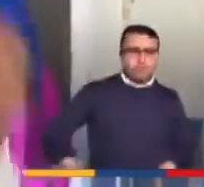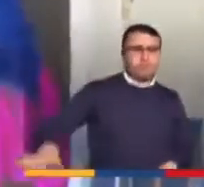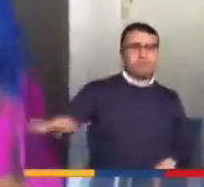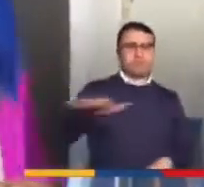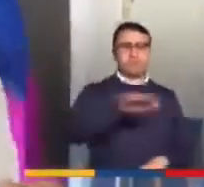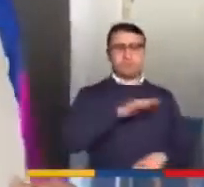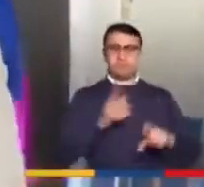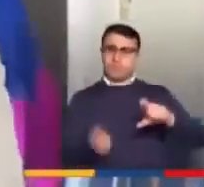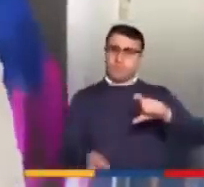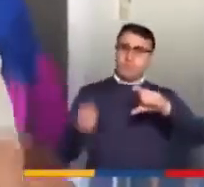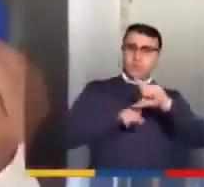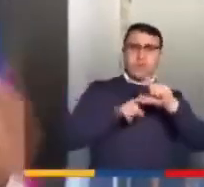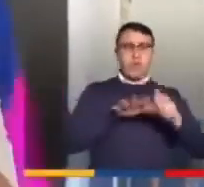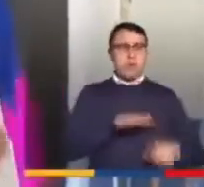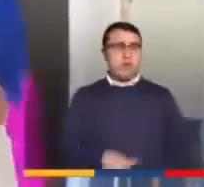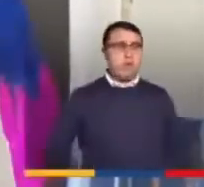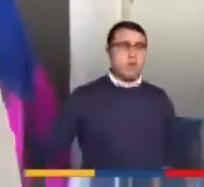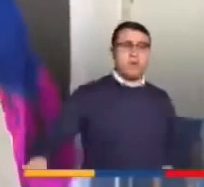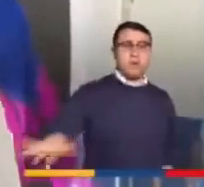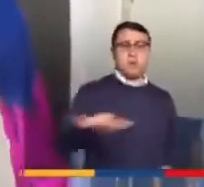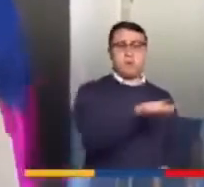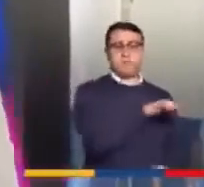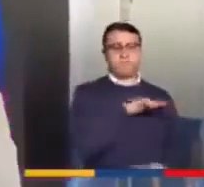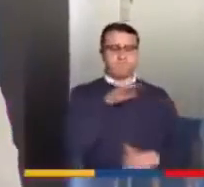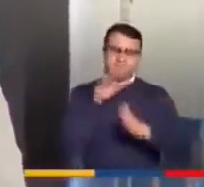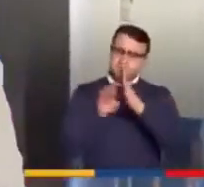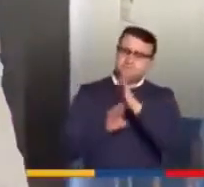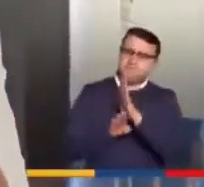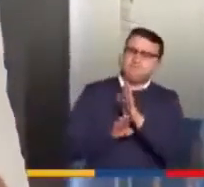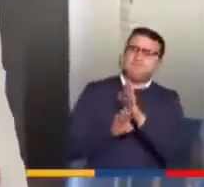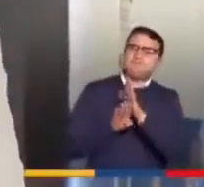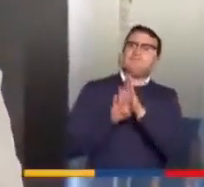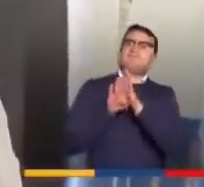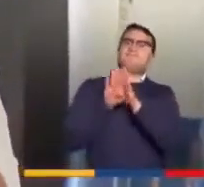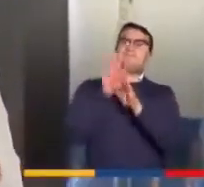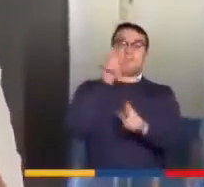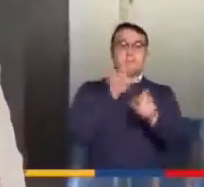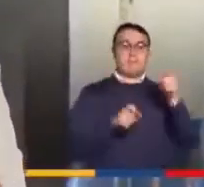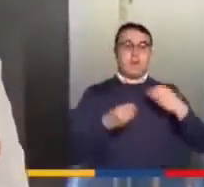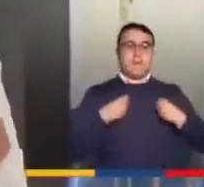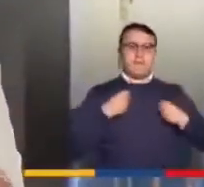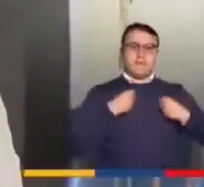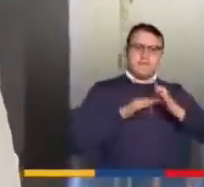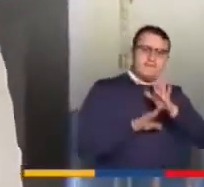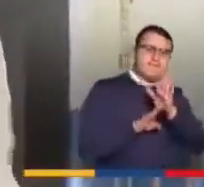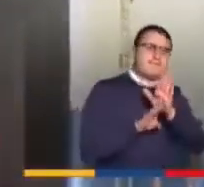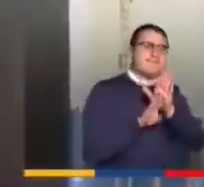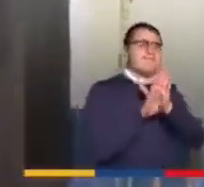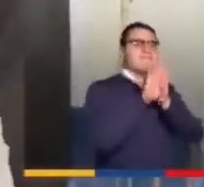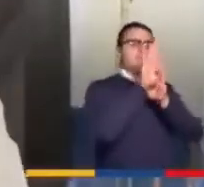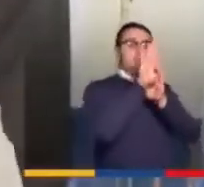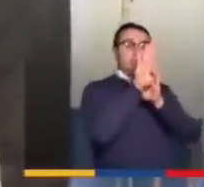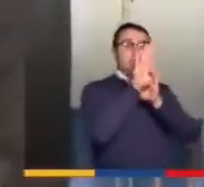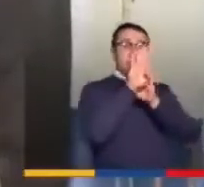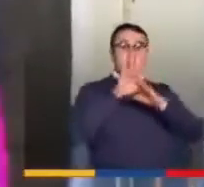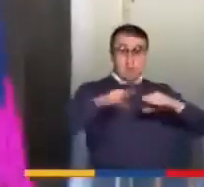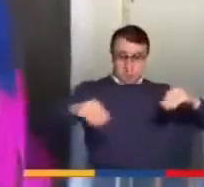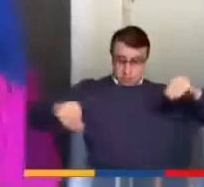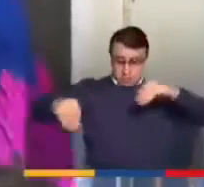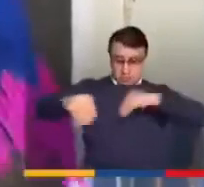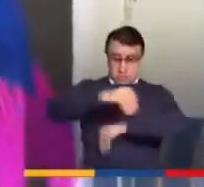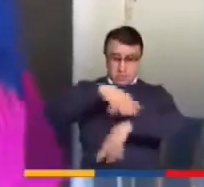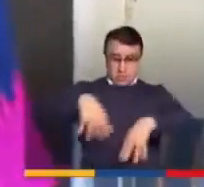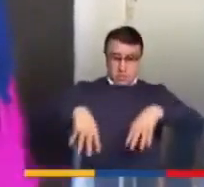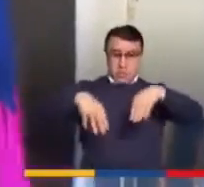para hacer de La Guajira un territorio mucho más próspero para la gente. Al final, el desierto no es